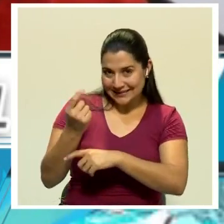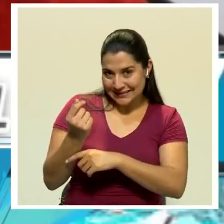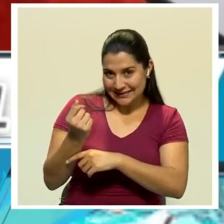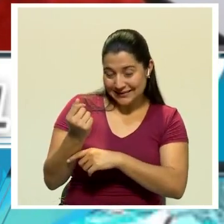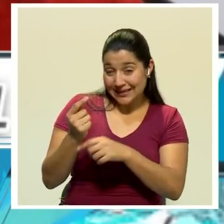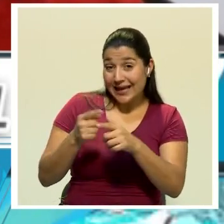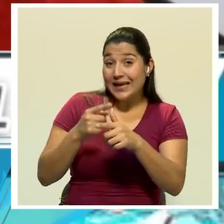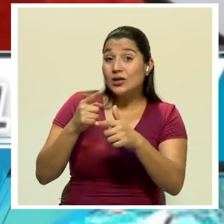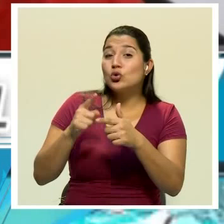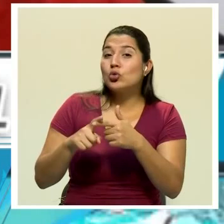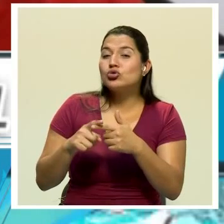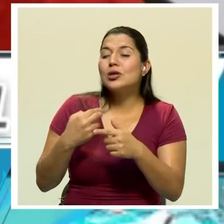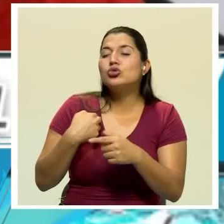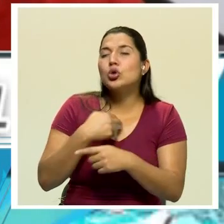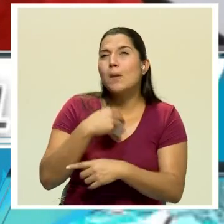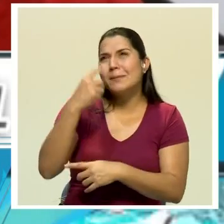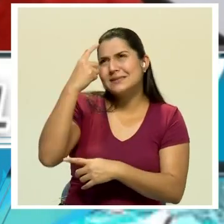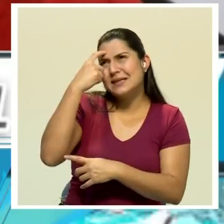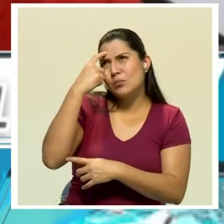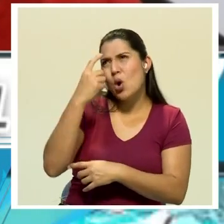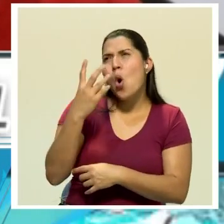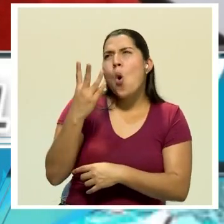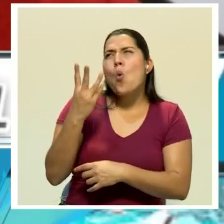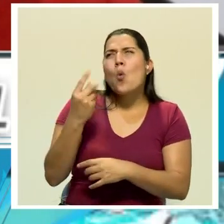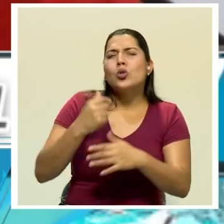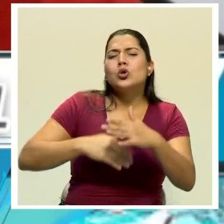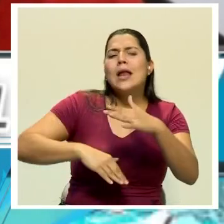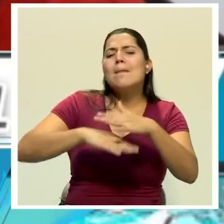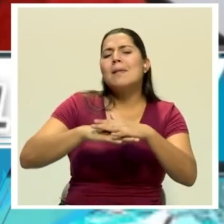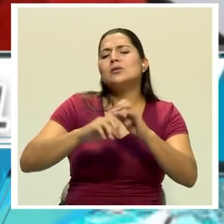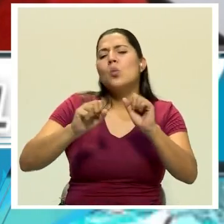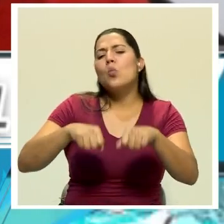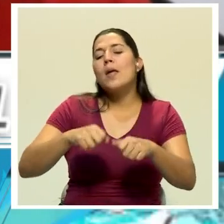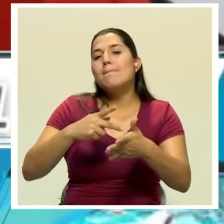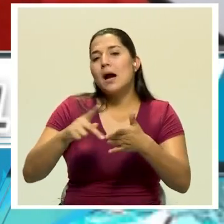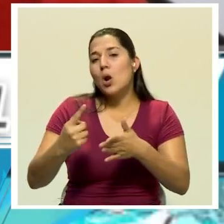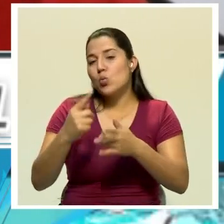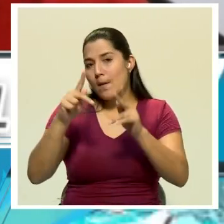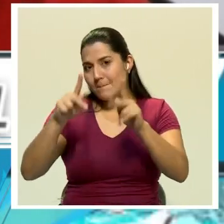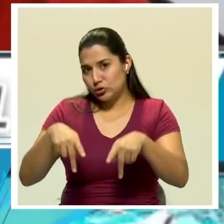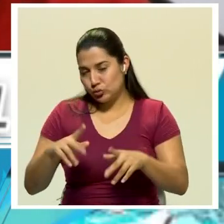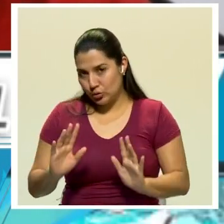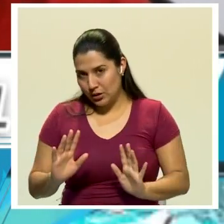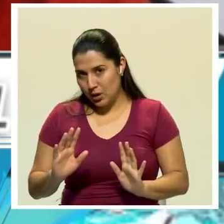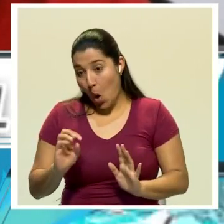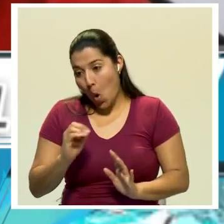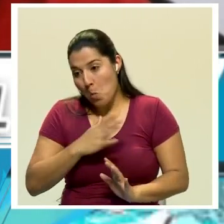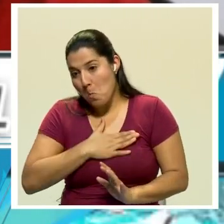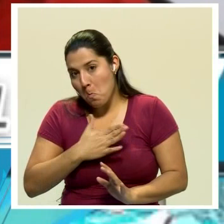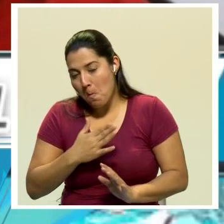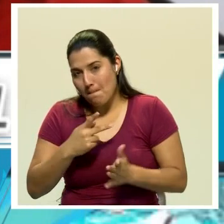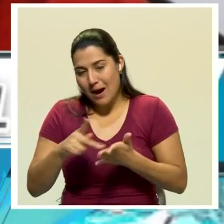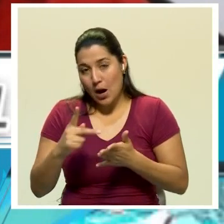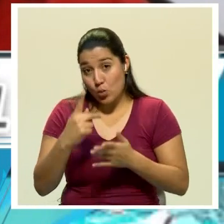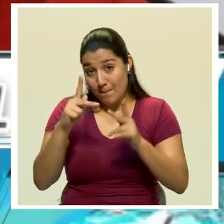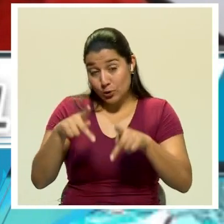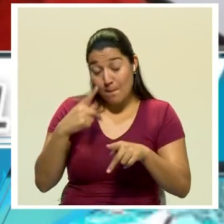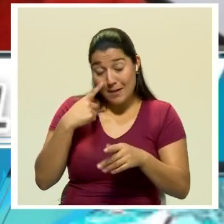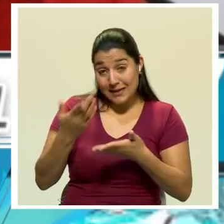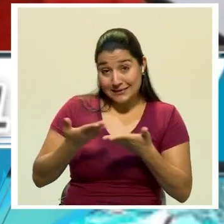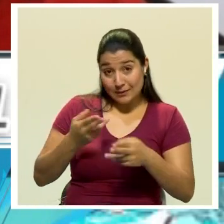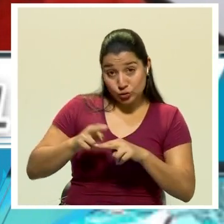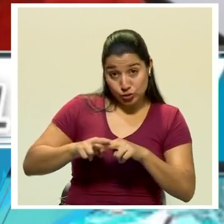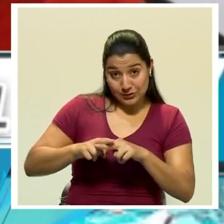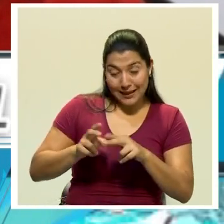más estaría dispuesto a pagar alguien para subirse a un sistema de estos. Y tenemos que ser muy claros. ¿Por qué? Porque nosotros